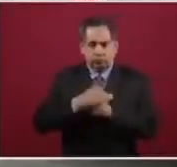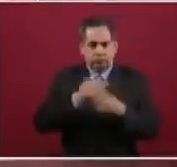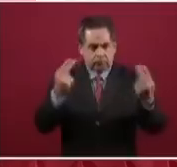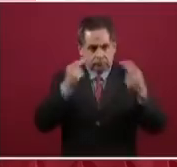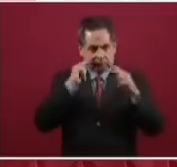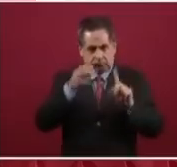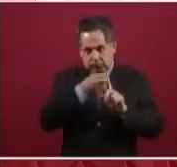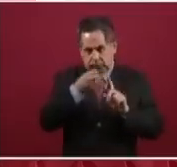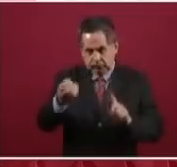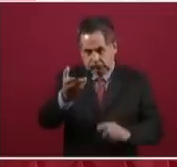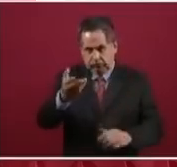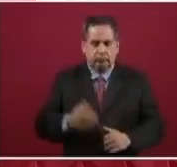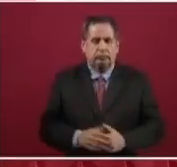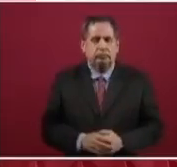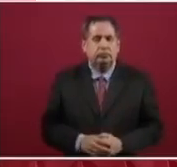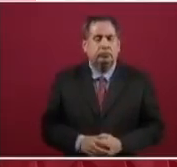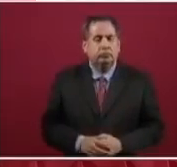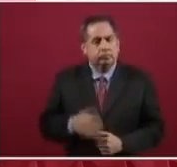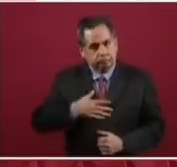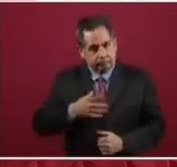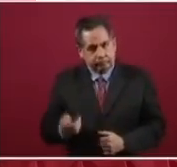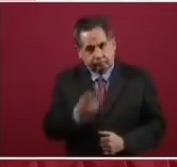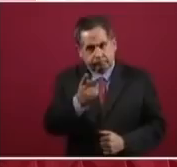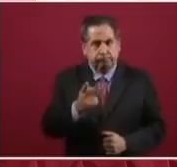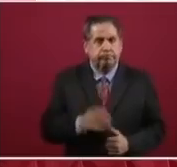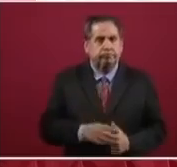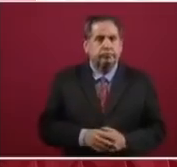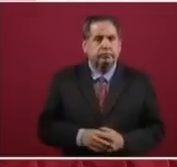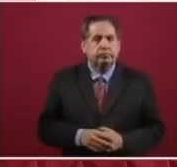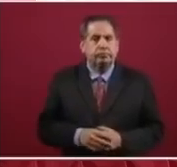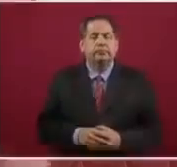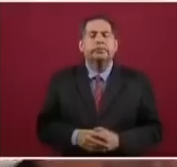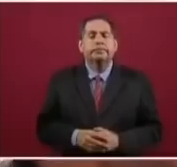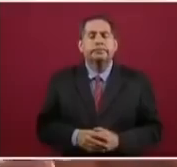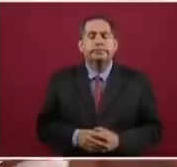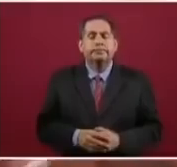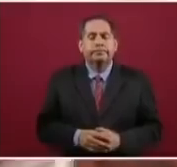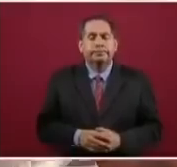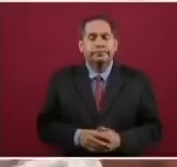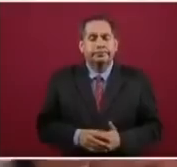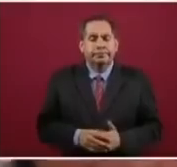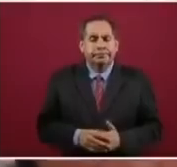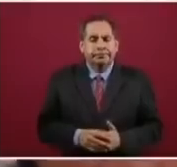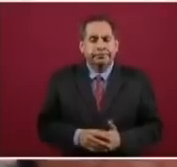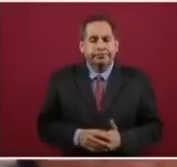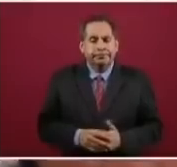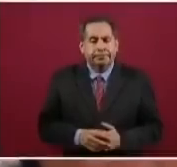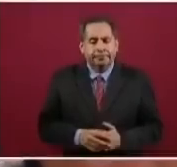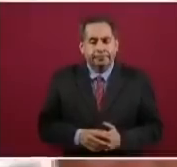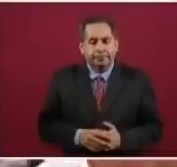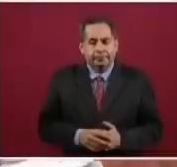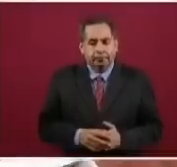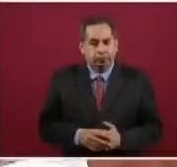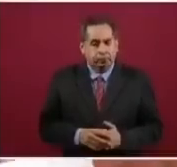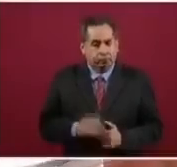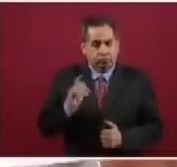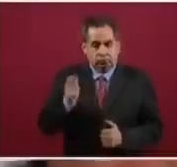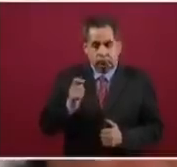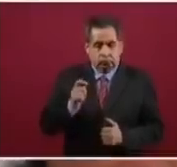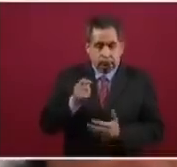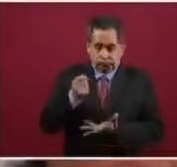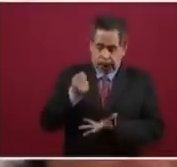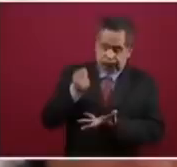nos escuchan y mi pregunta es ésta el secretario una vez se ha entregado formalmente